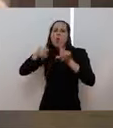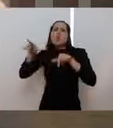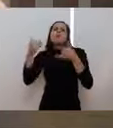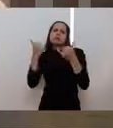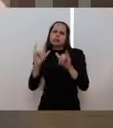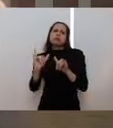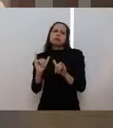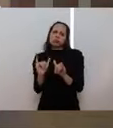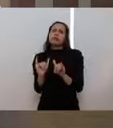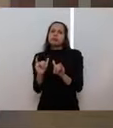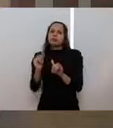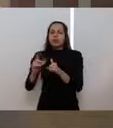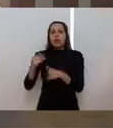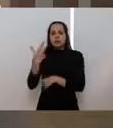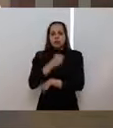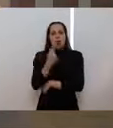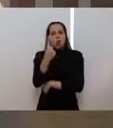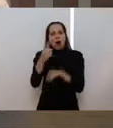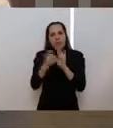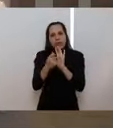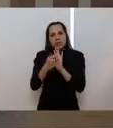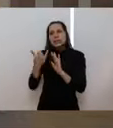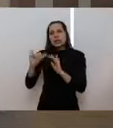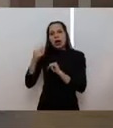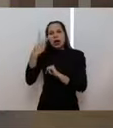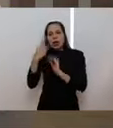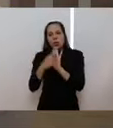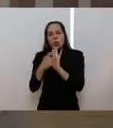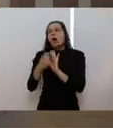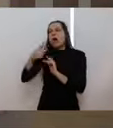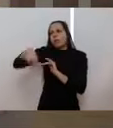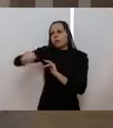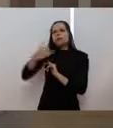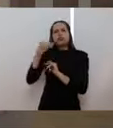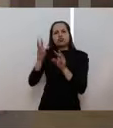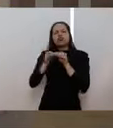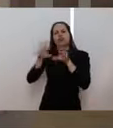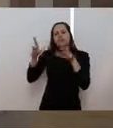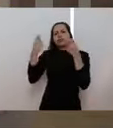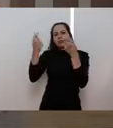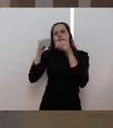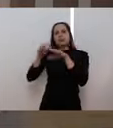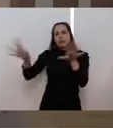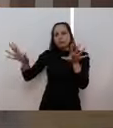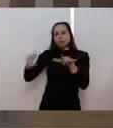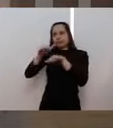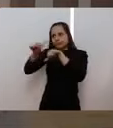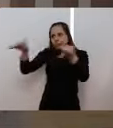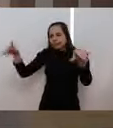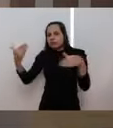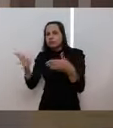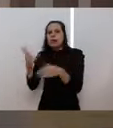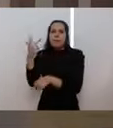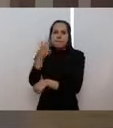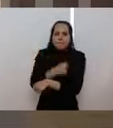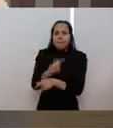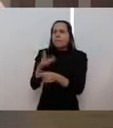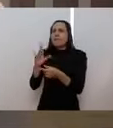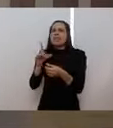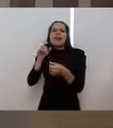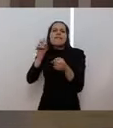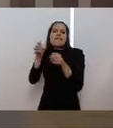sus segundas dosis ha habido una campaña importante de difusión para la vacunación para la programación